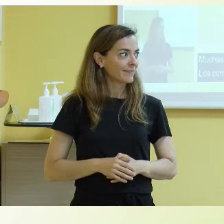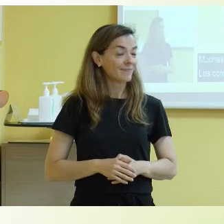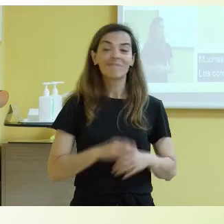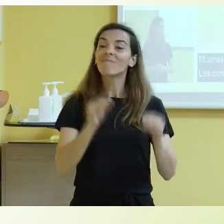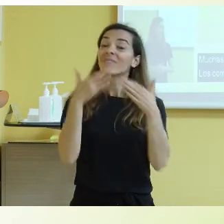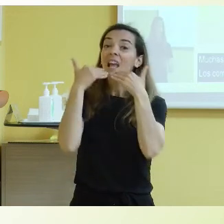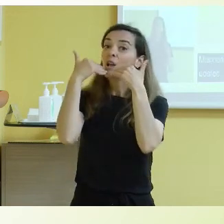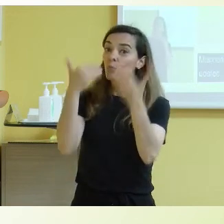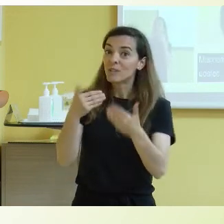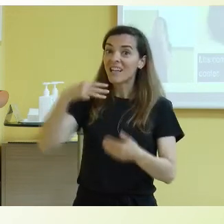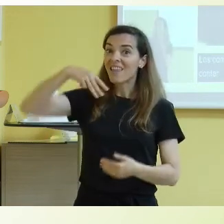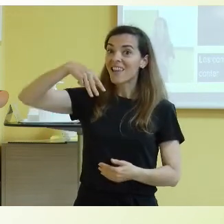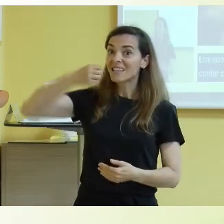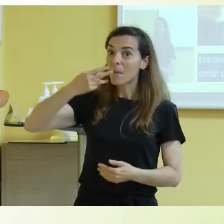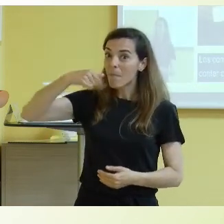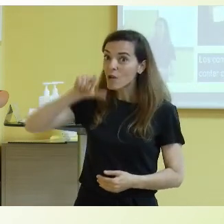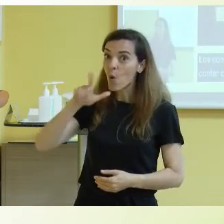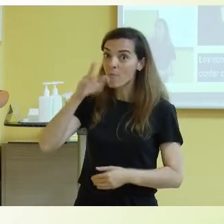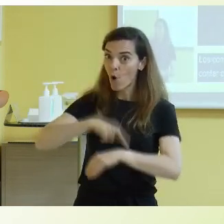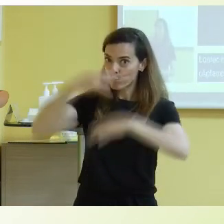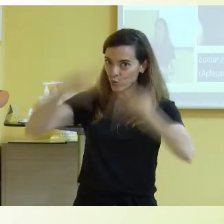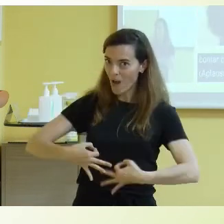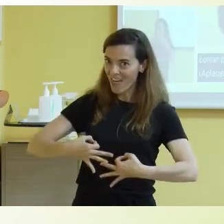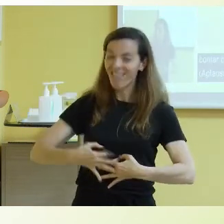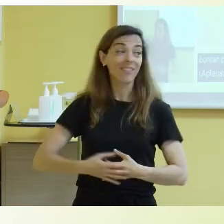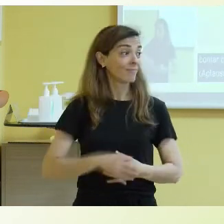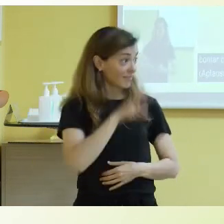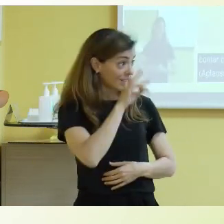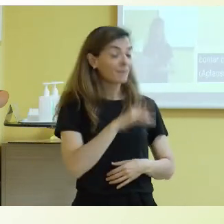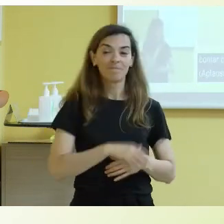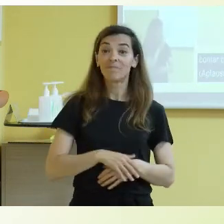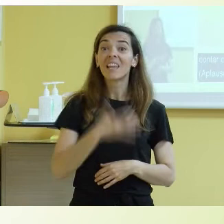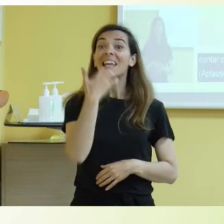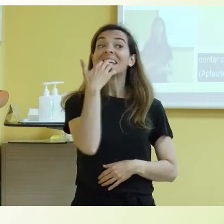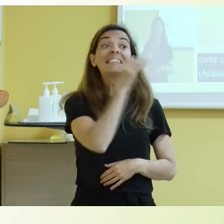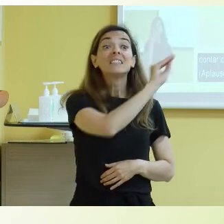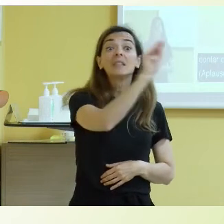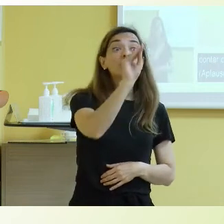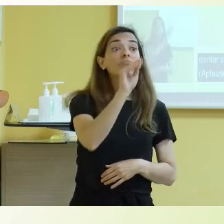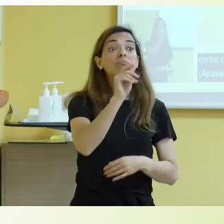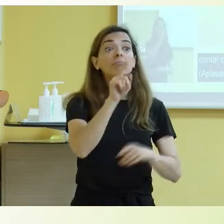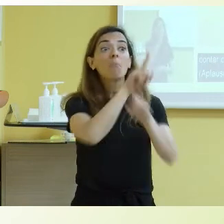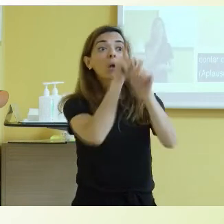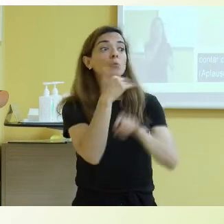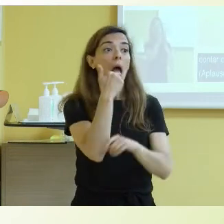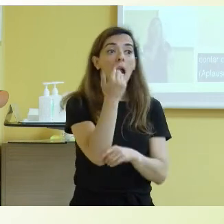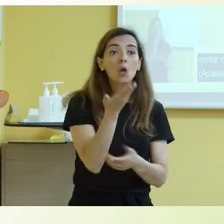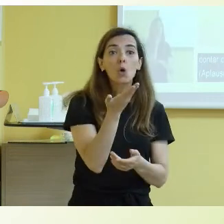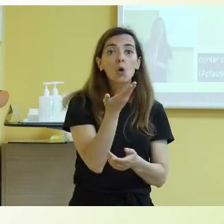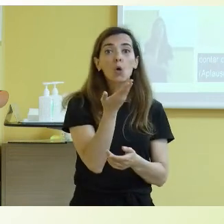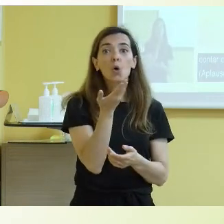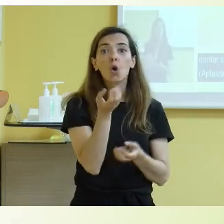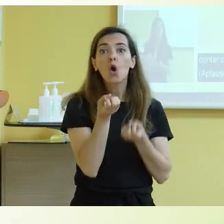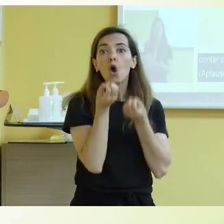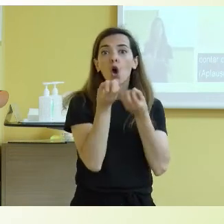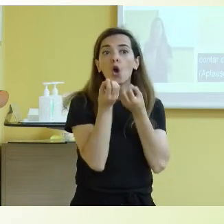Muchas gracias, Manuel, por la puntualidad. Vale. Si tenéis alguna pregunta, ¿queréis hacer algún